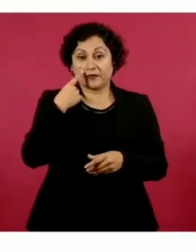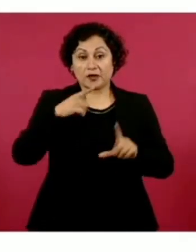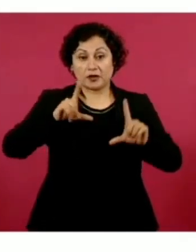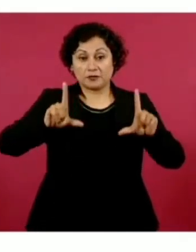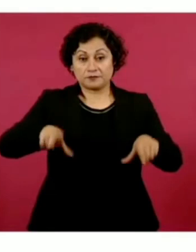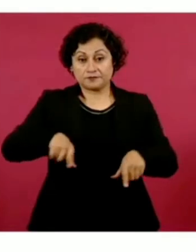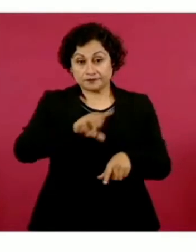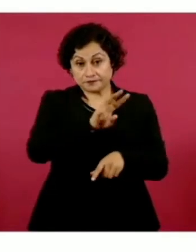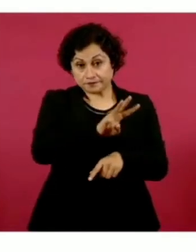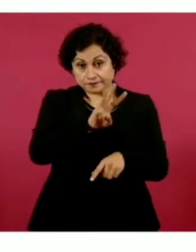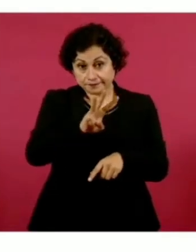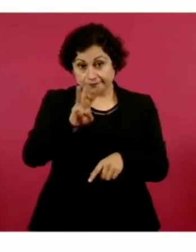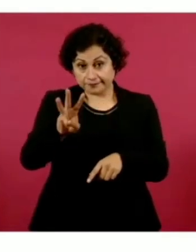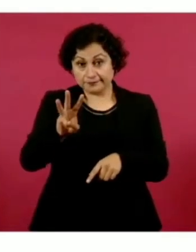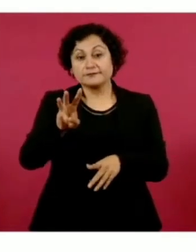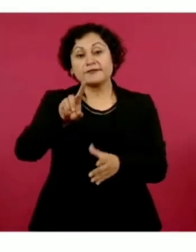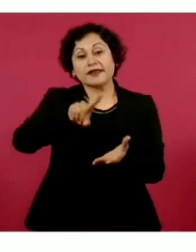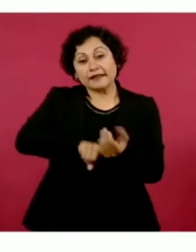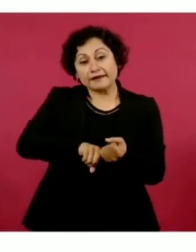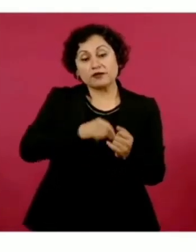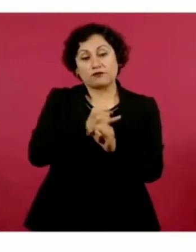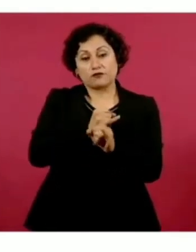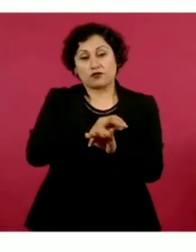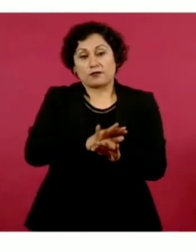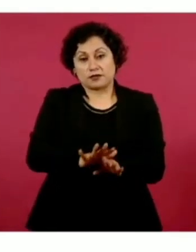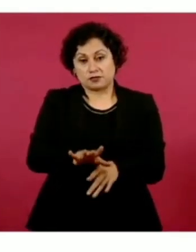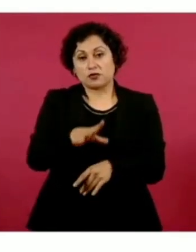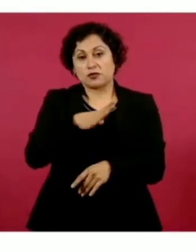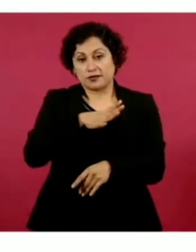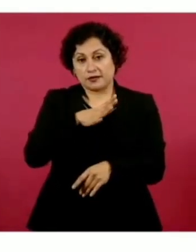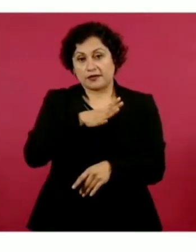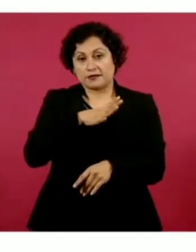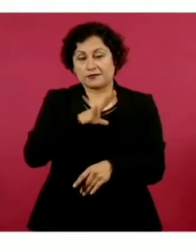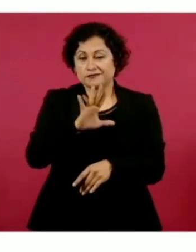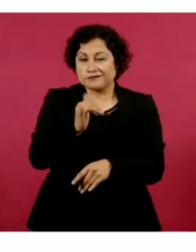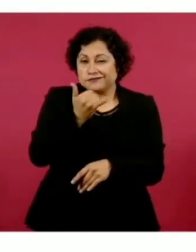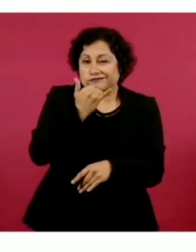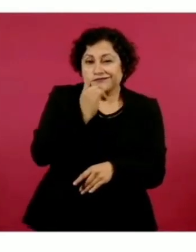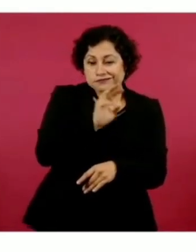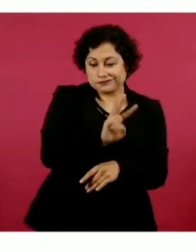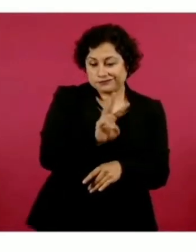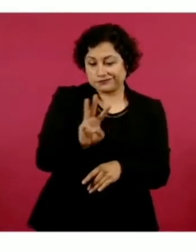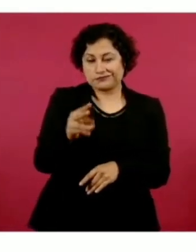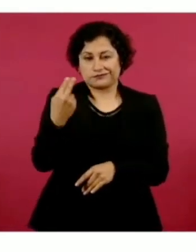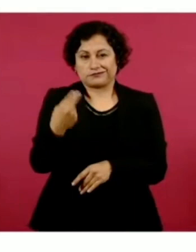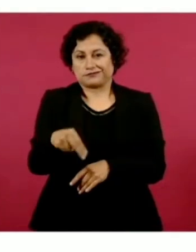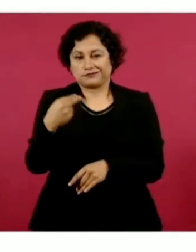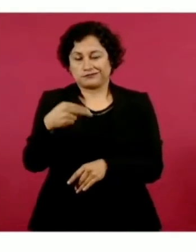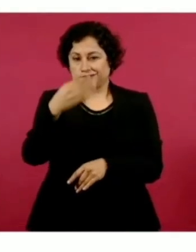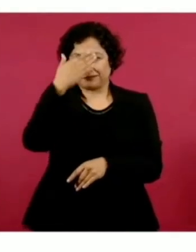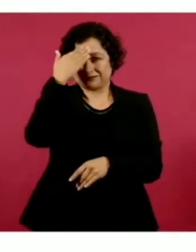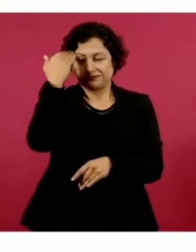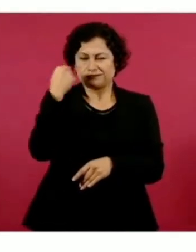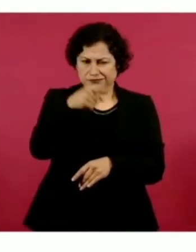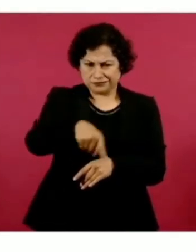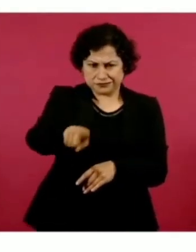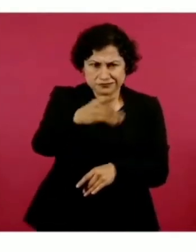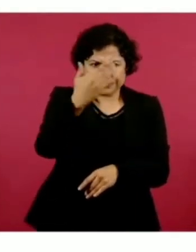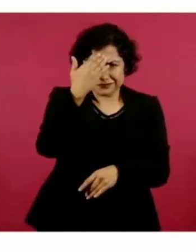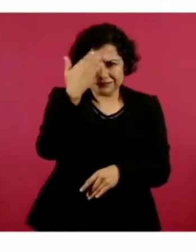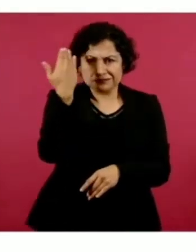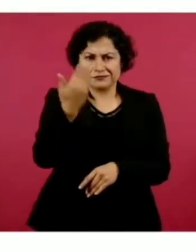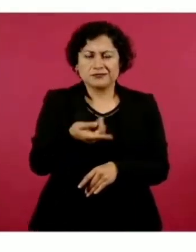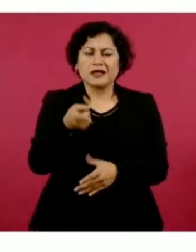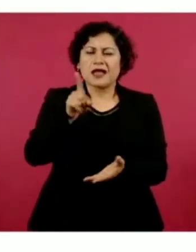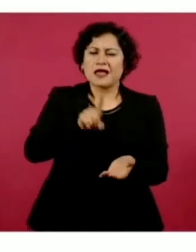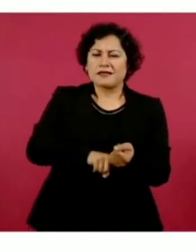donde dan información. No sé cómo se llama. Ustedes deben de saber que hay datos económicos